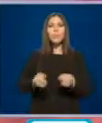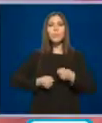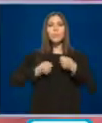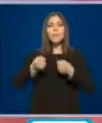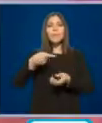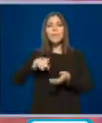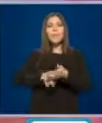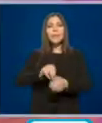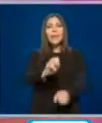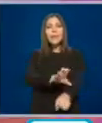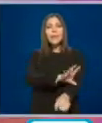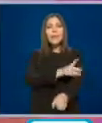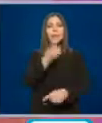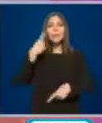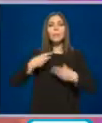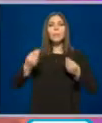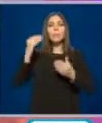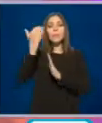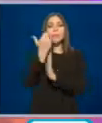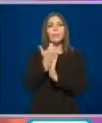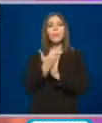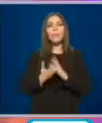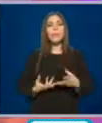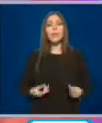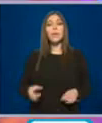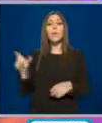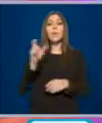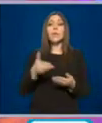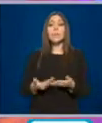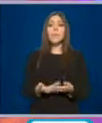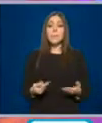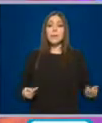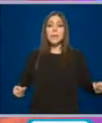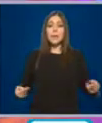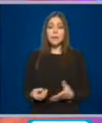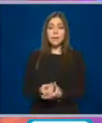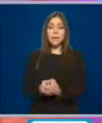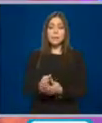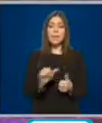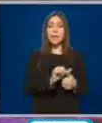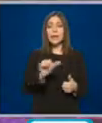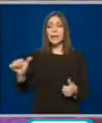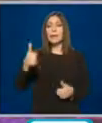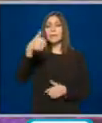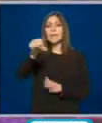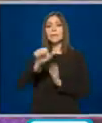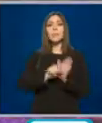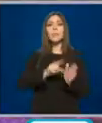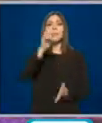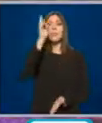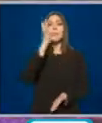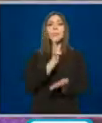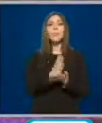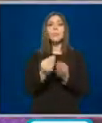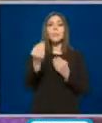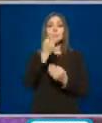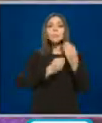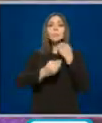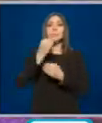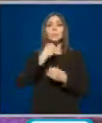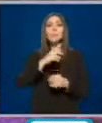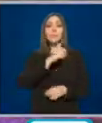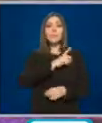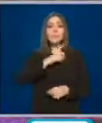producir esta leche. Tomamos en cuenta que un bebé desde que nace hasta los 6 meses, su único alimento, lo único que debe